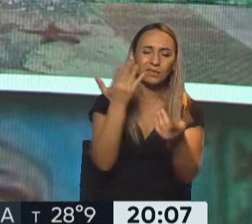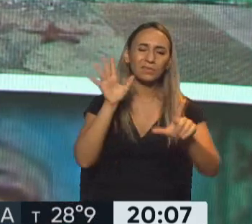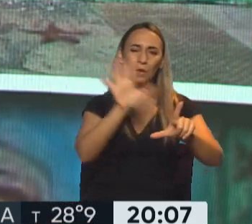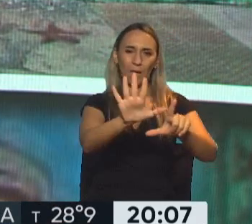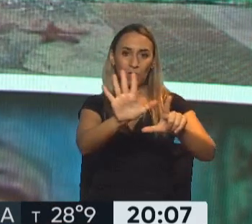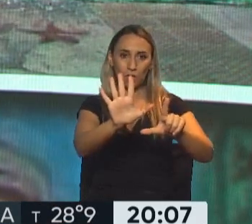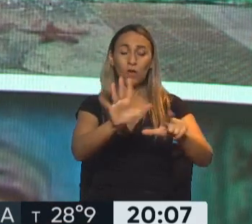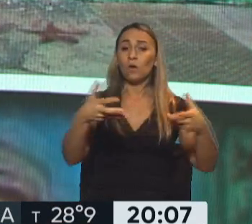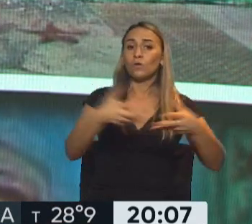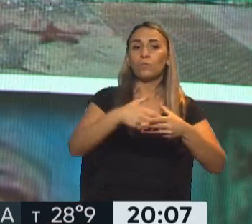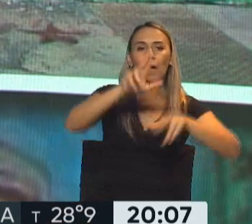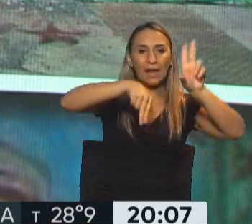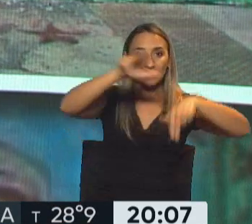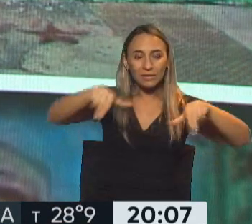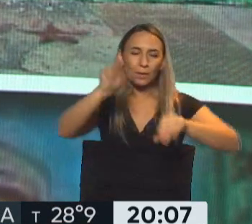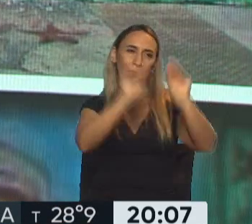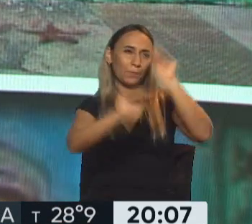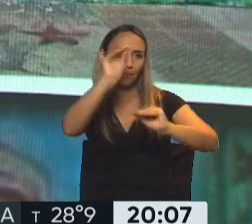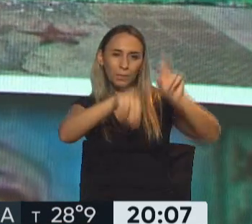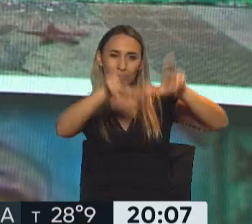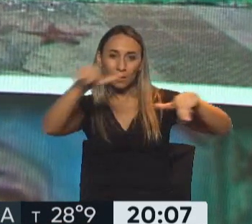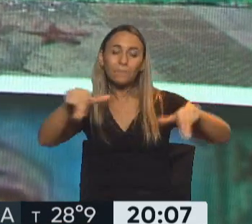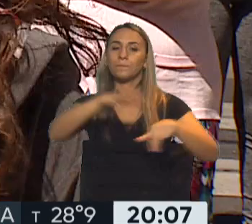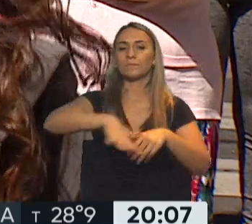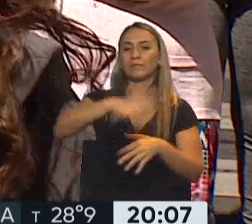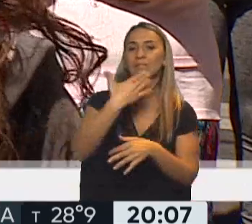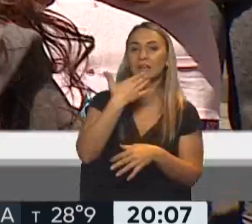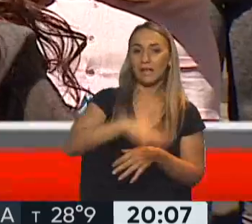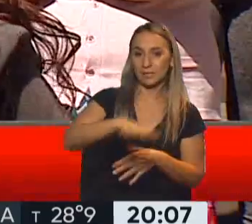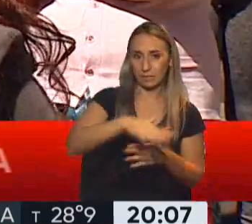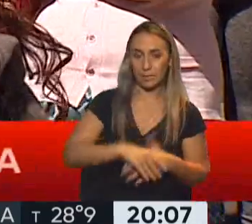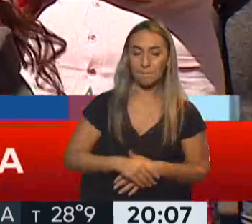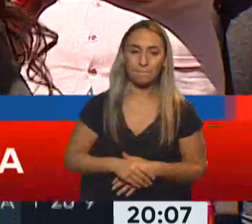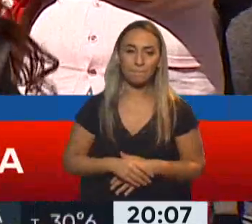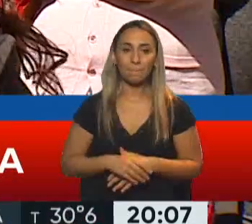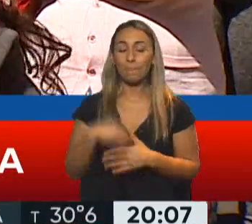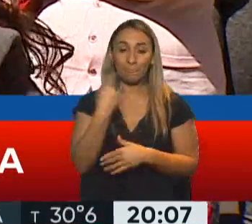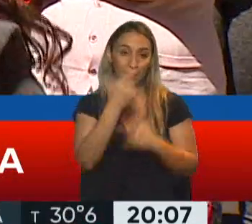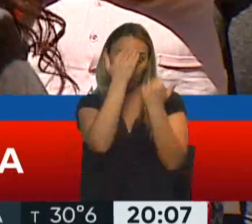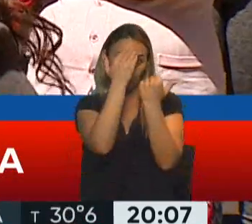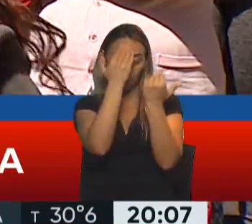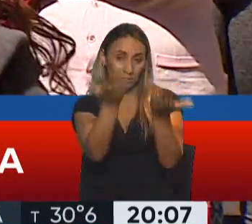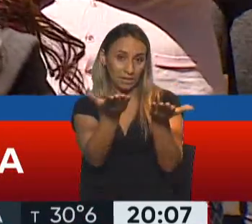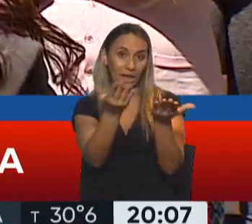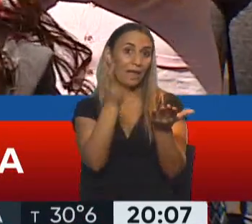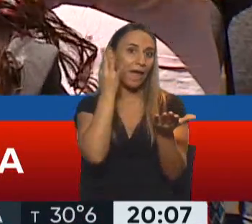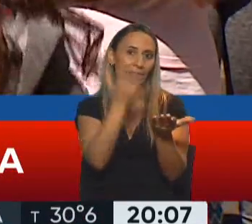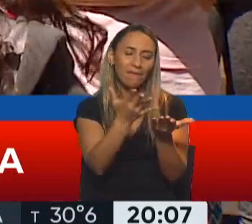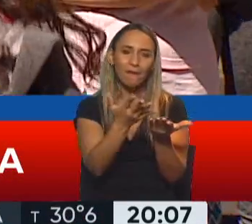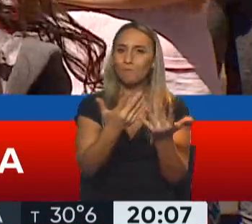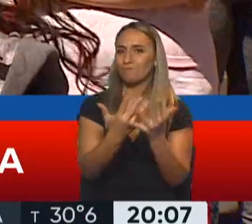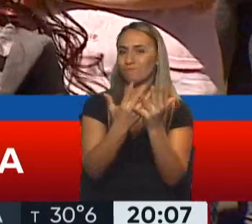realizado este mural en el barrio de chacarita para homenajear a diego en el día de su cumpleaños